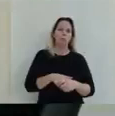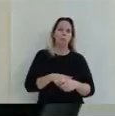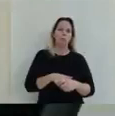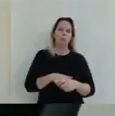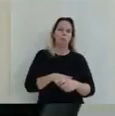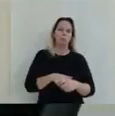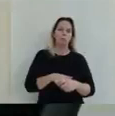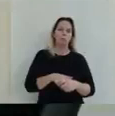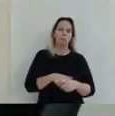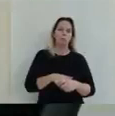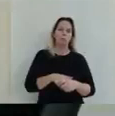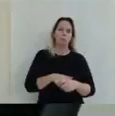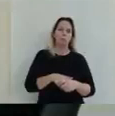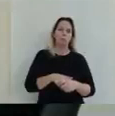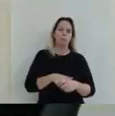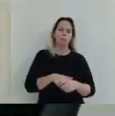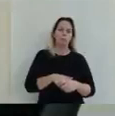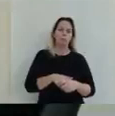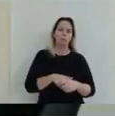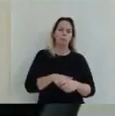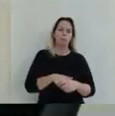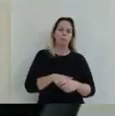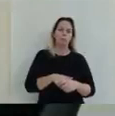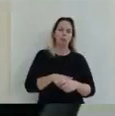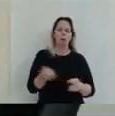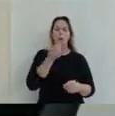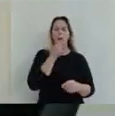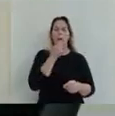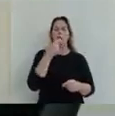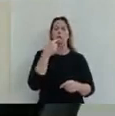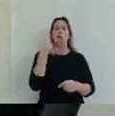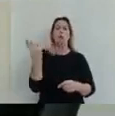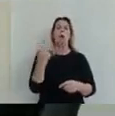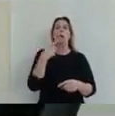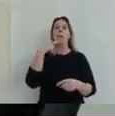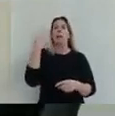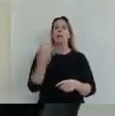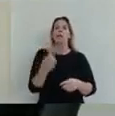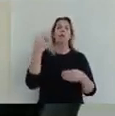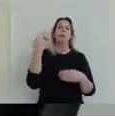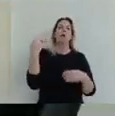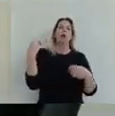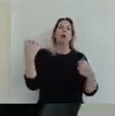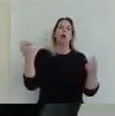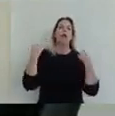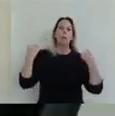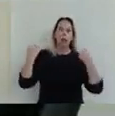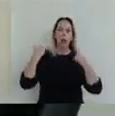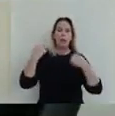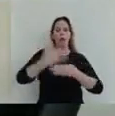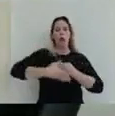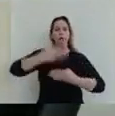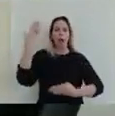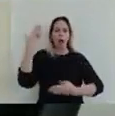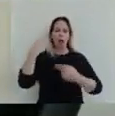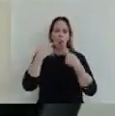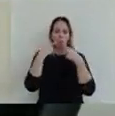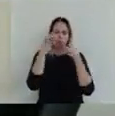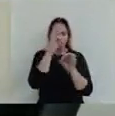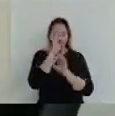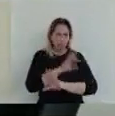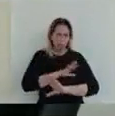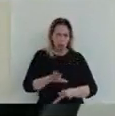de los gimnasios, porque de ninguno de nosotros jamás publicamos nada de lo que hicimos. Nos reunimos